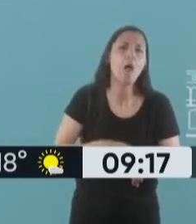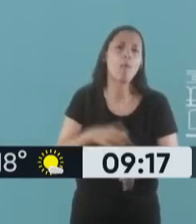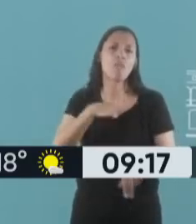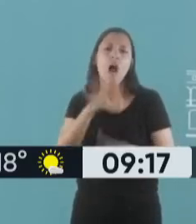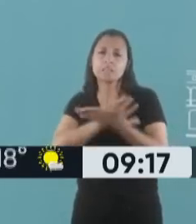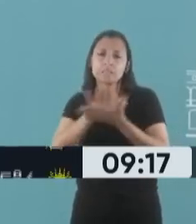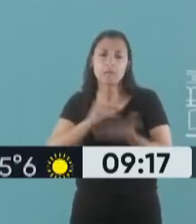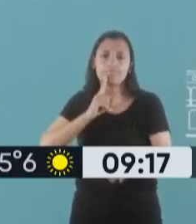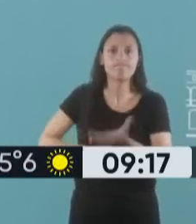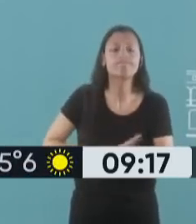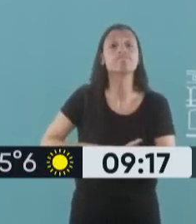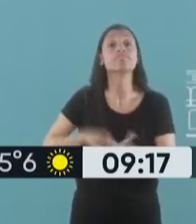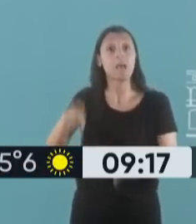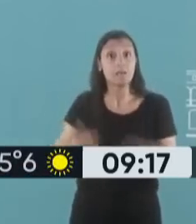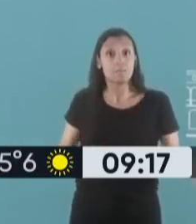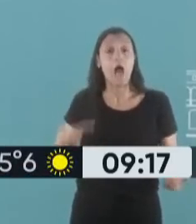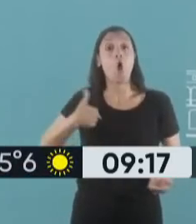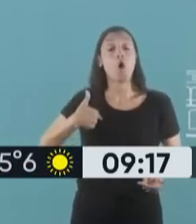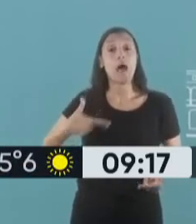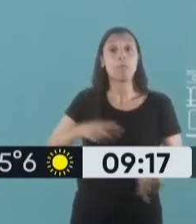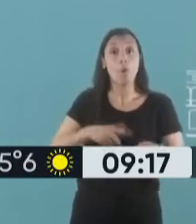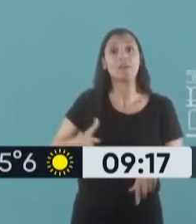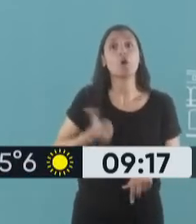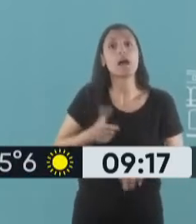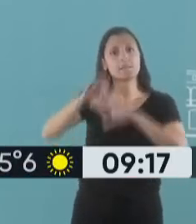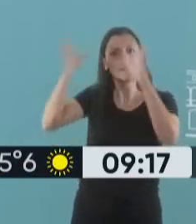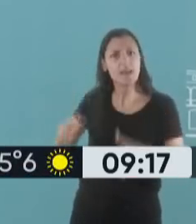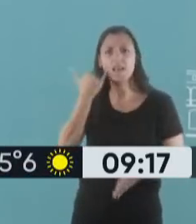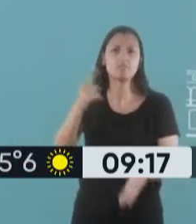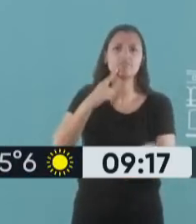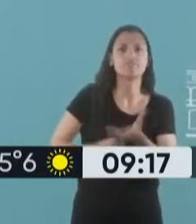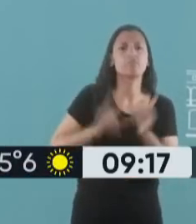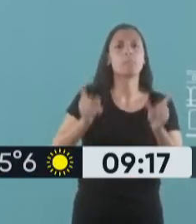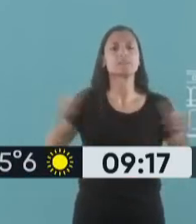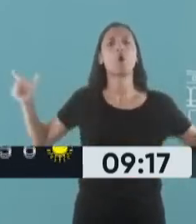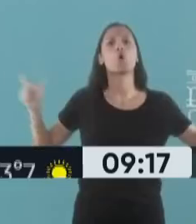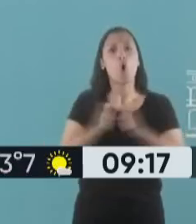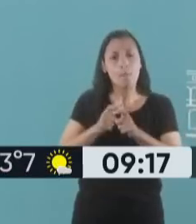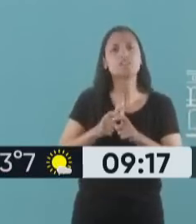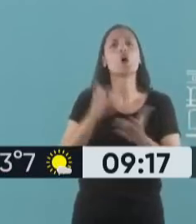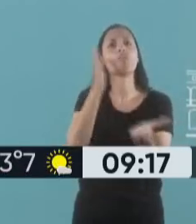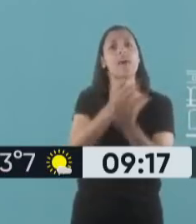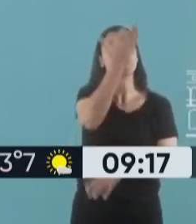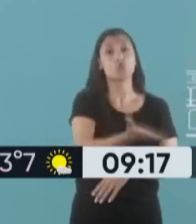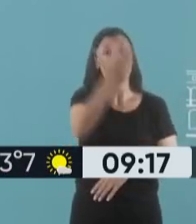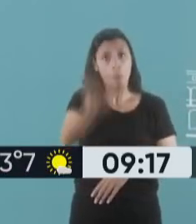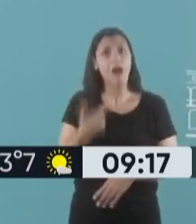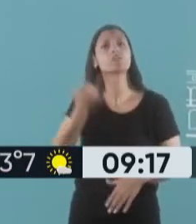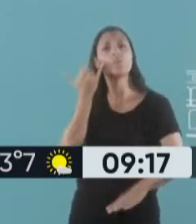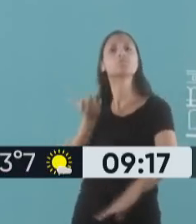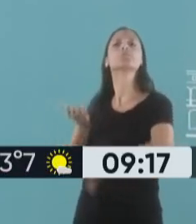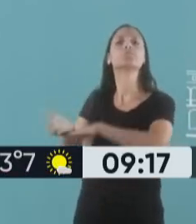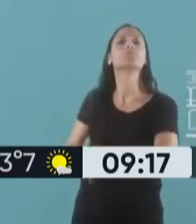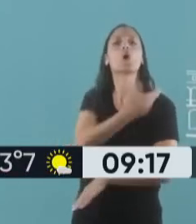resolución. La Cancillería argentina había actuado ante organismos internacionales como la Comisión Interamericana de Derechos Humanos, le había pedido